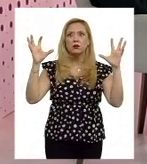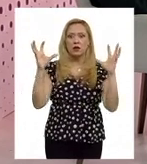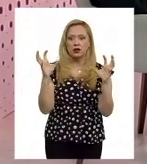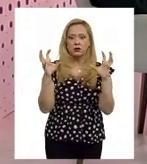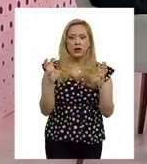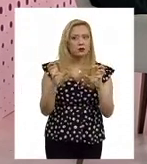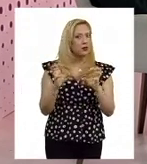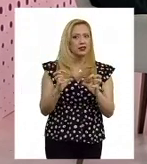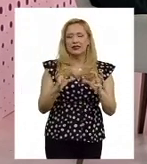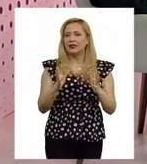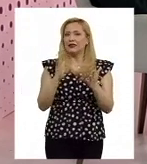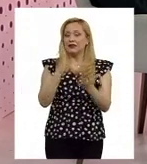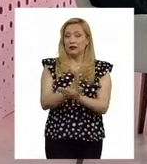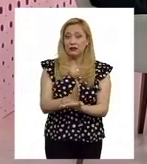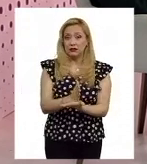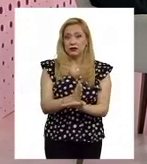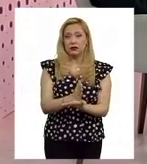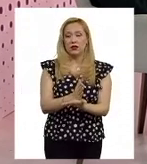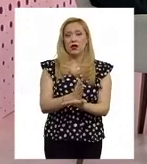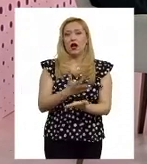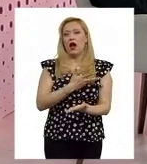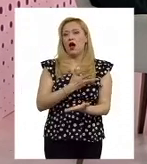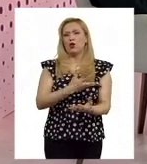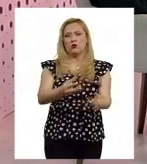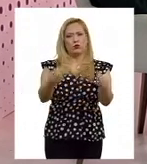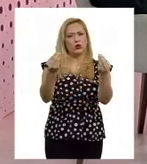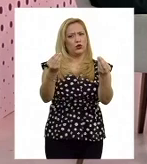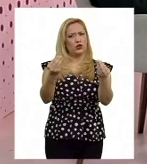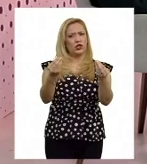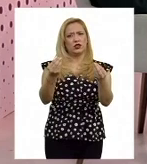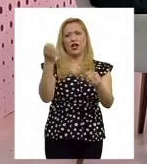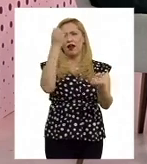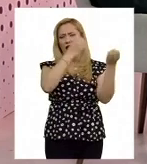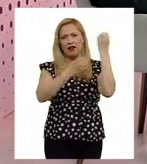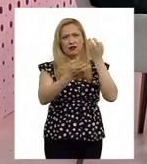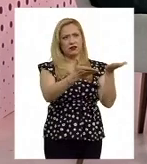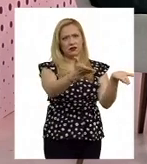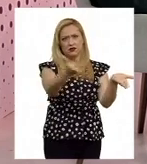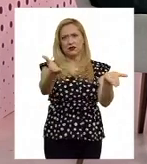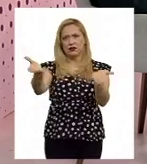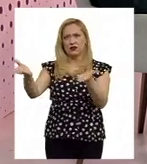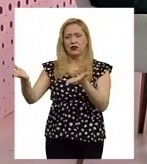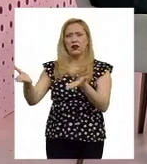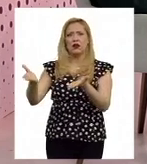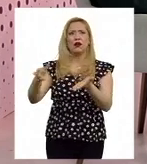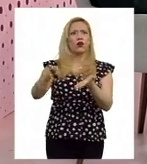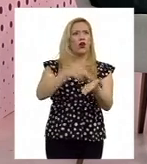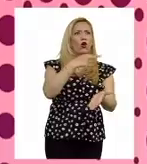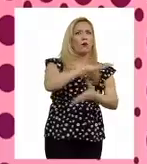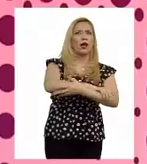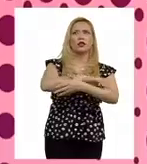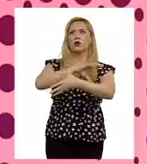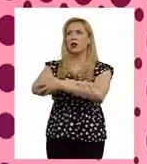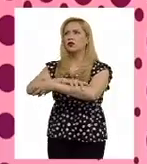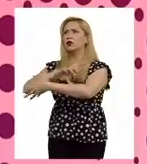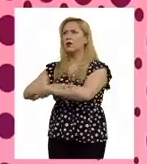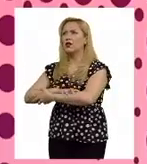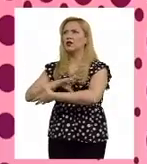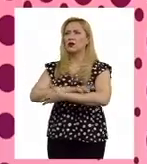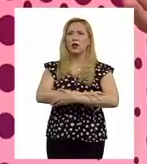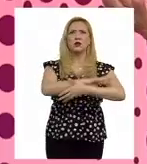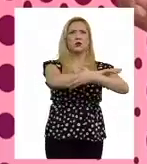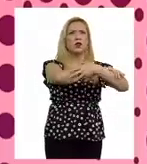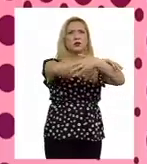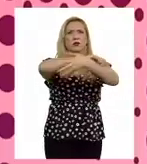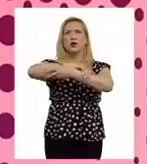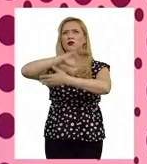que se necesitan para eso, y hay un montón aquí de análisis y convenios, y hacer más convenios internacionales se